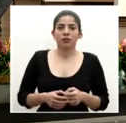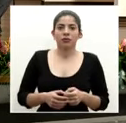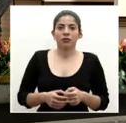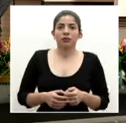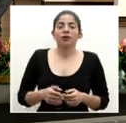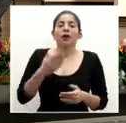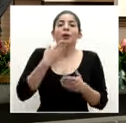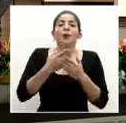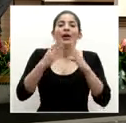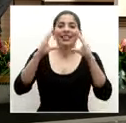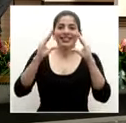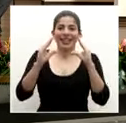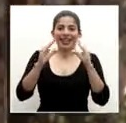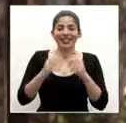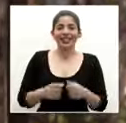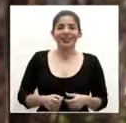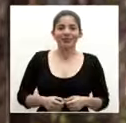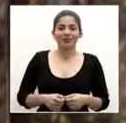Muy buenas tardes.